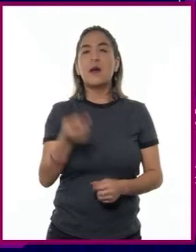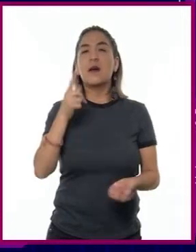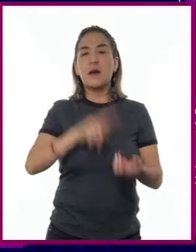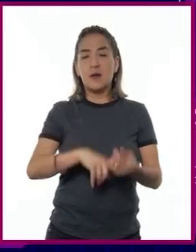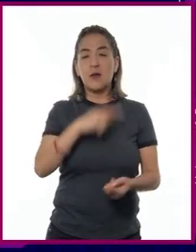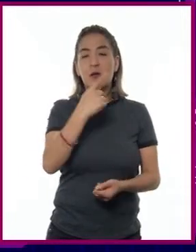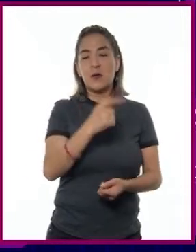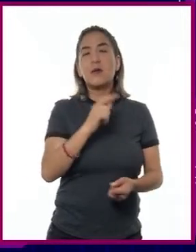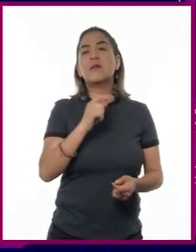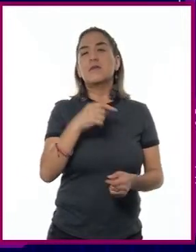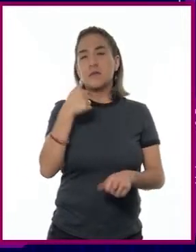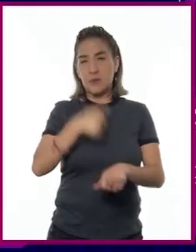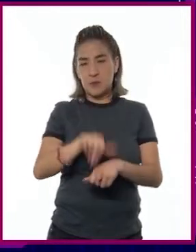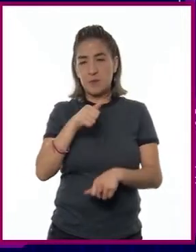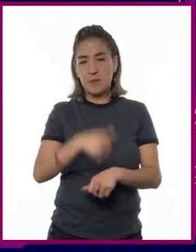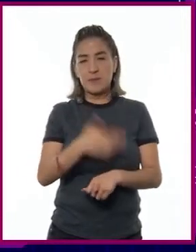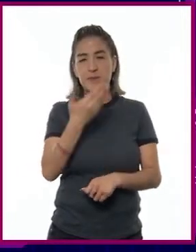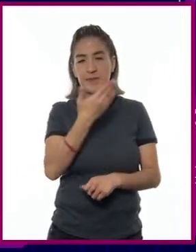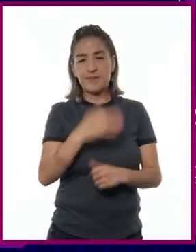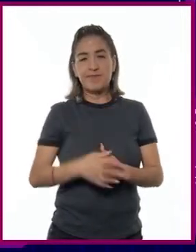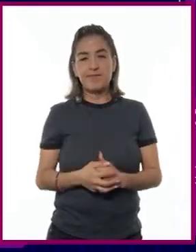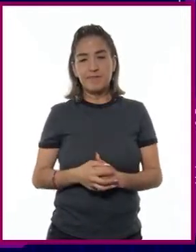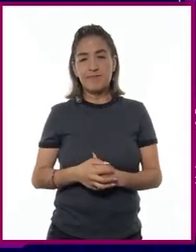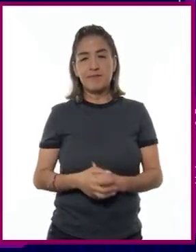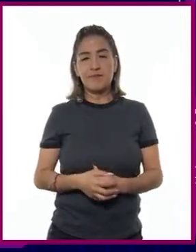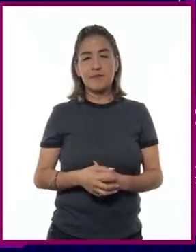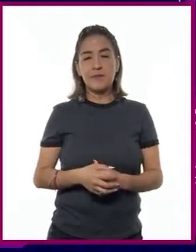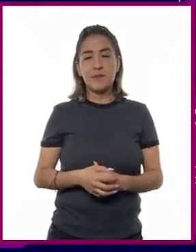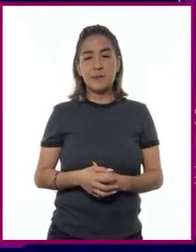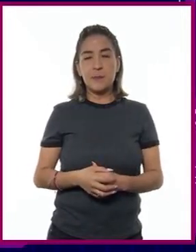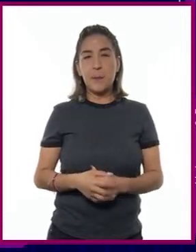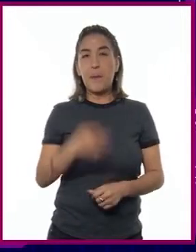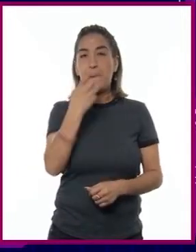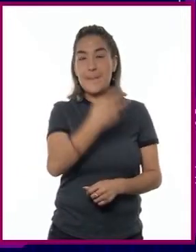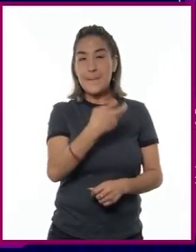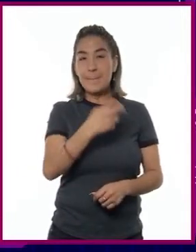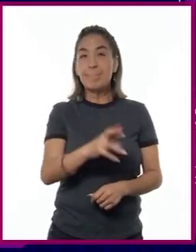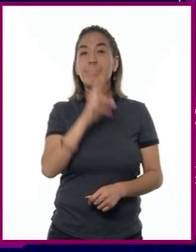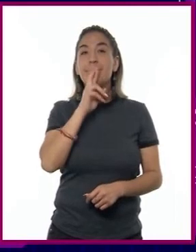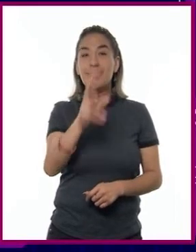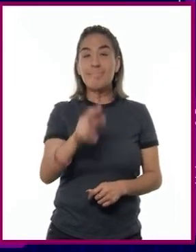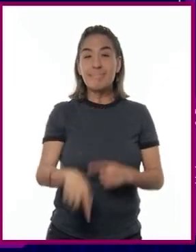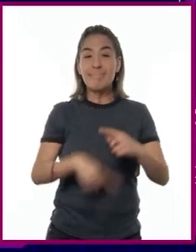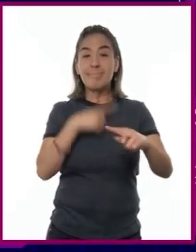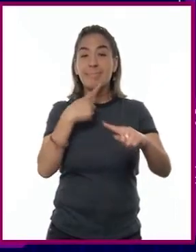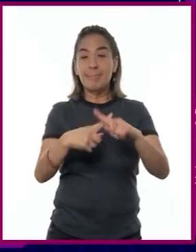centímetro cuadrado. Al multiplicar este resultado por